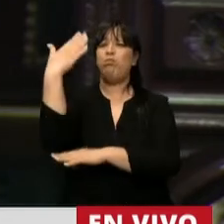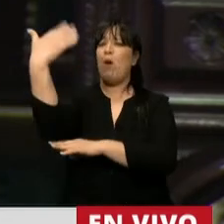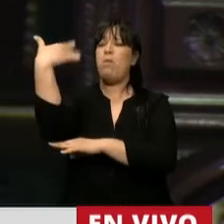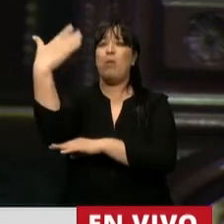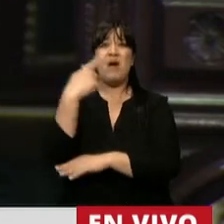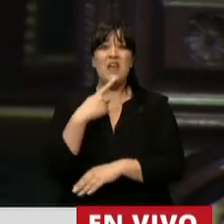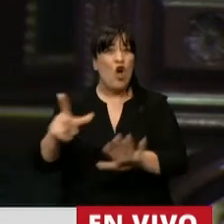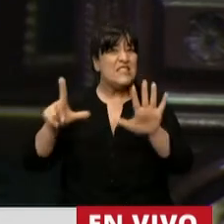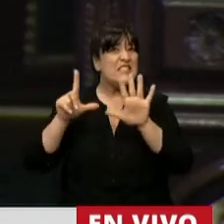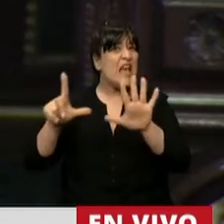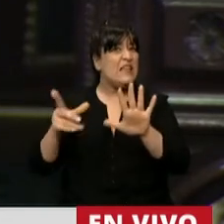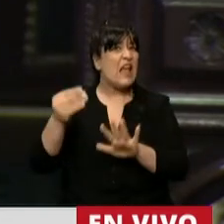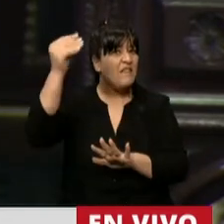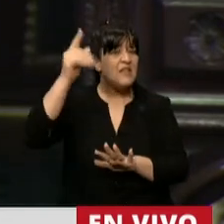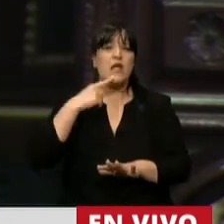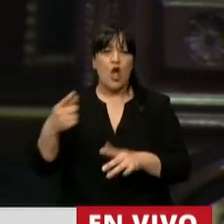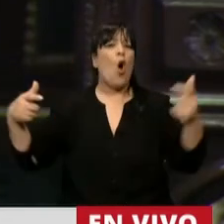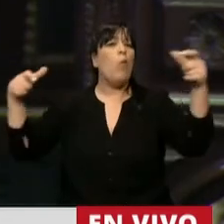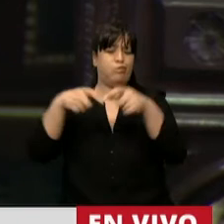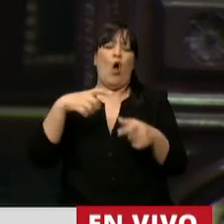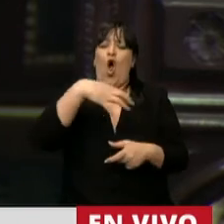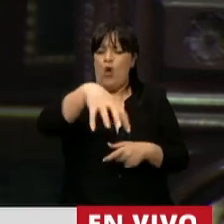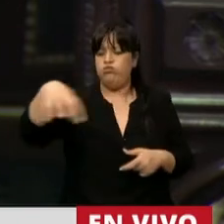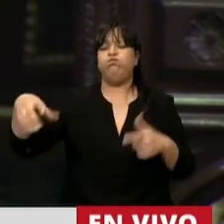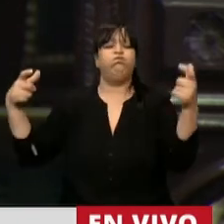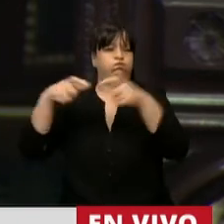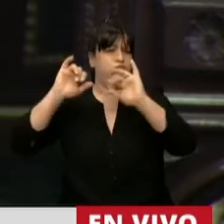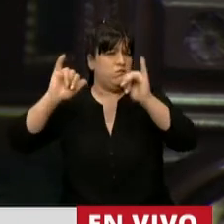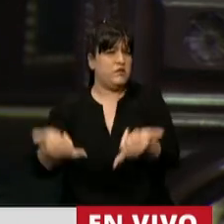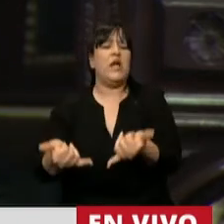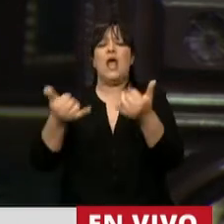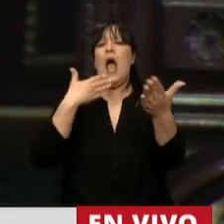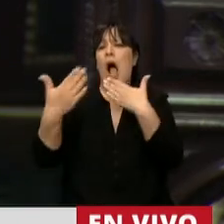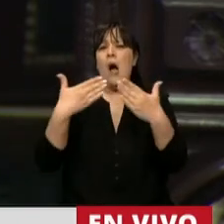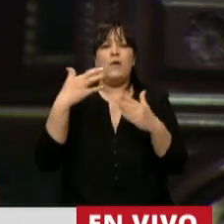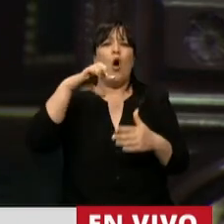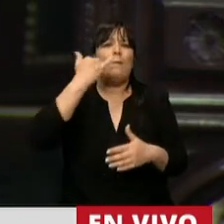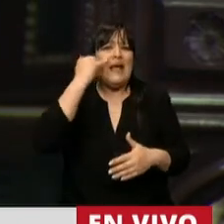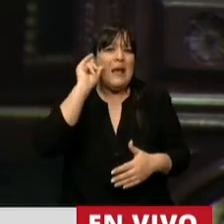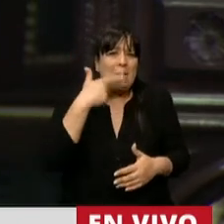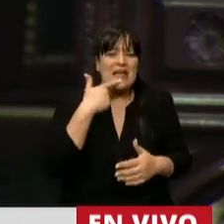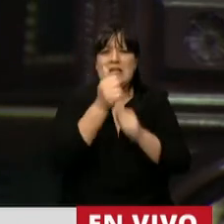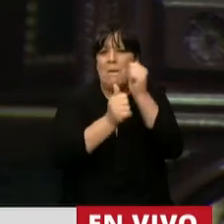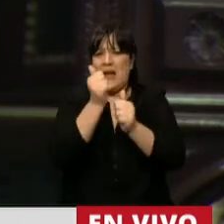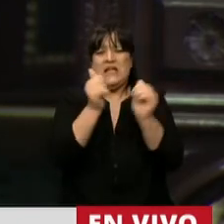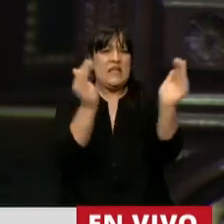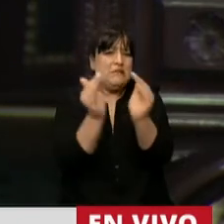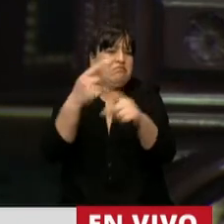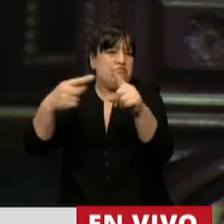dijo 7 veces que se reunió con los sectores, que habló con las pymes, que habló con las